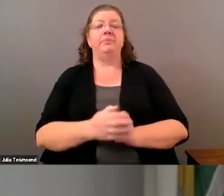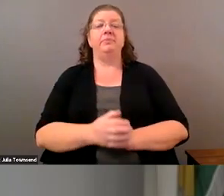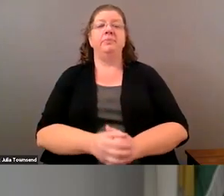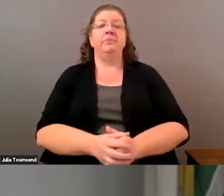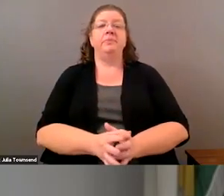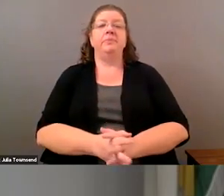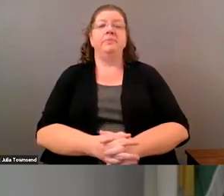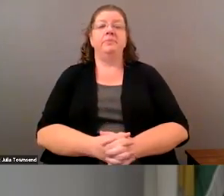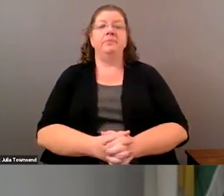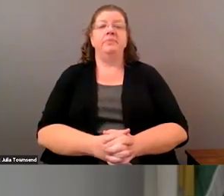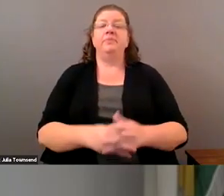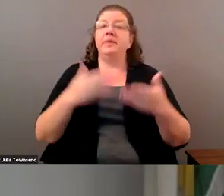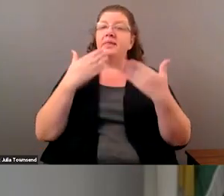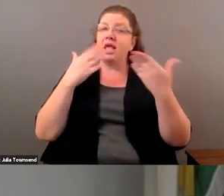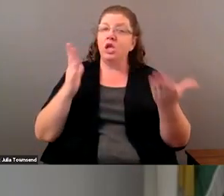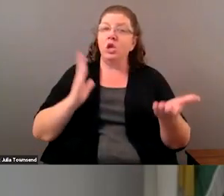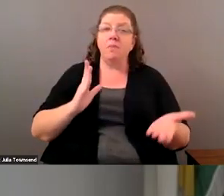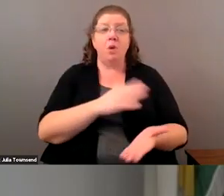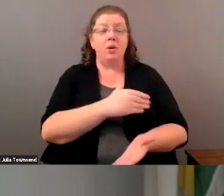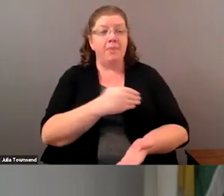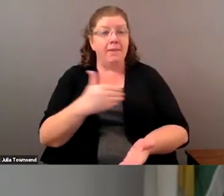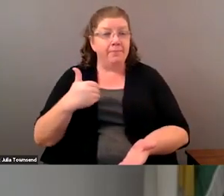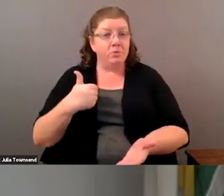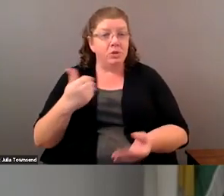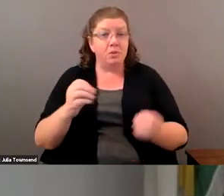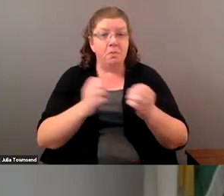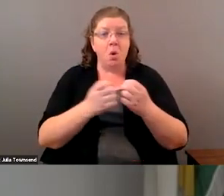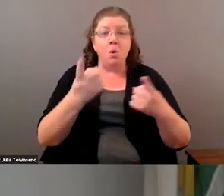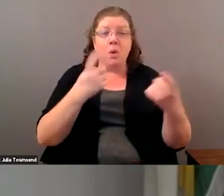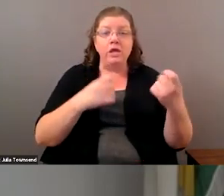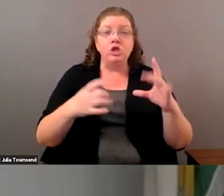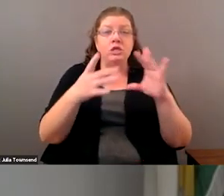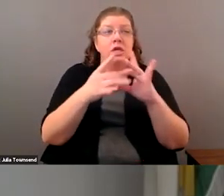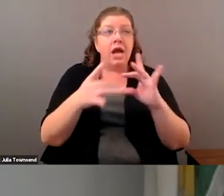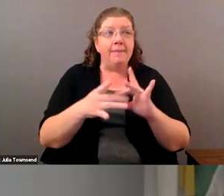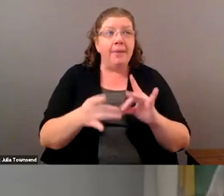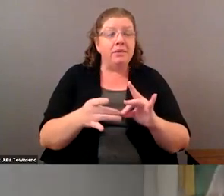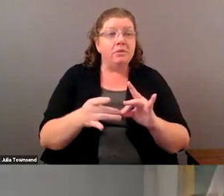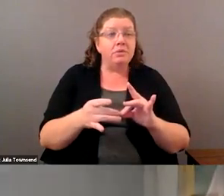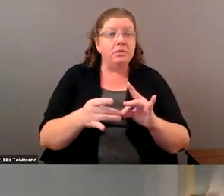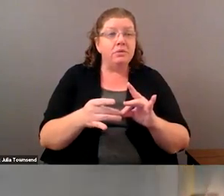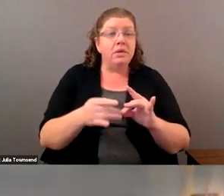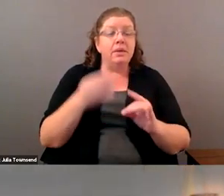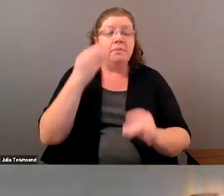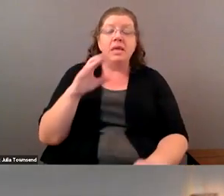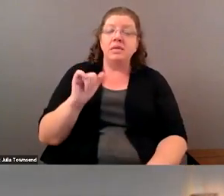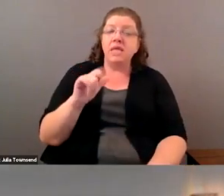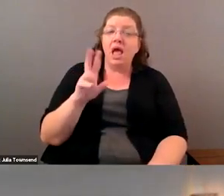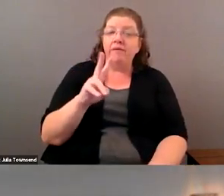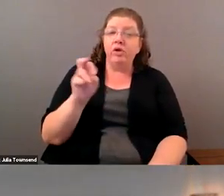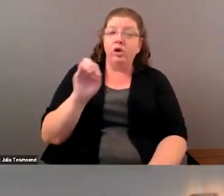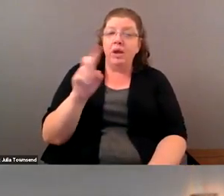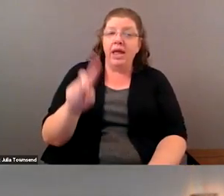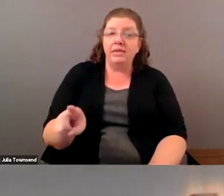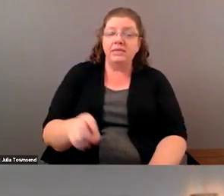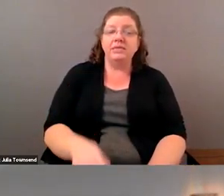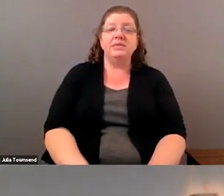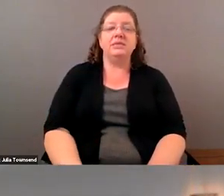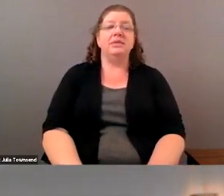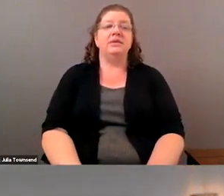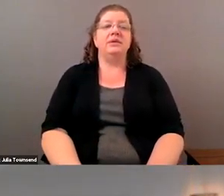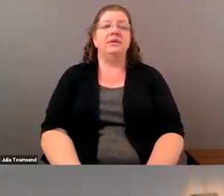gracias presenta ford eso concluye los comentarios públicos gracias miembros del consejo tienen preguntas adicionales o